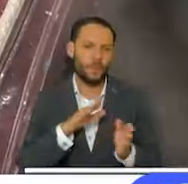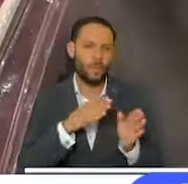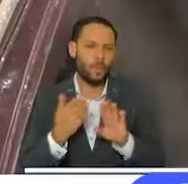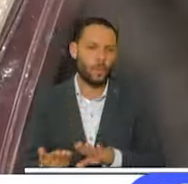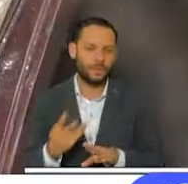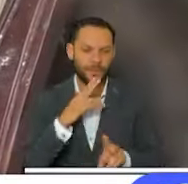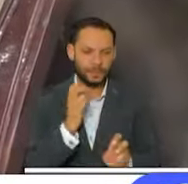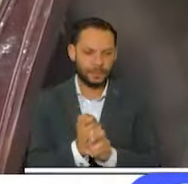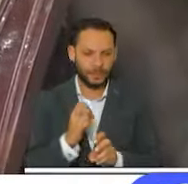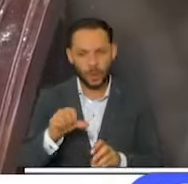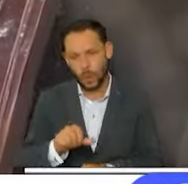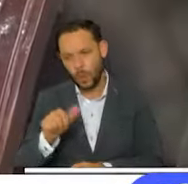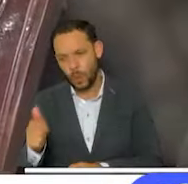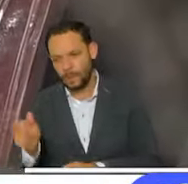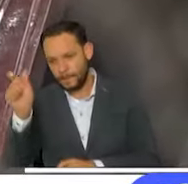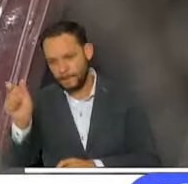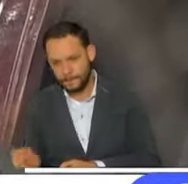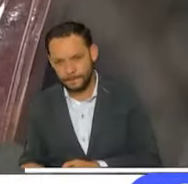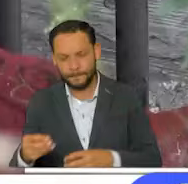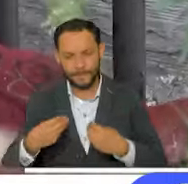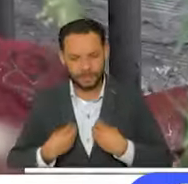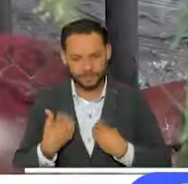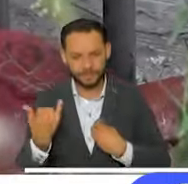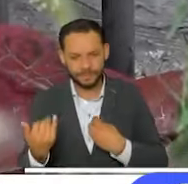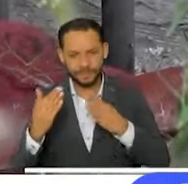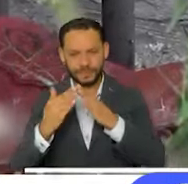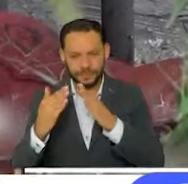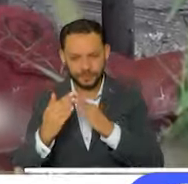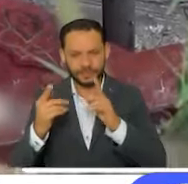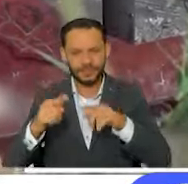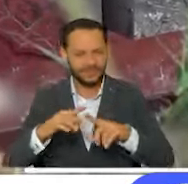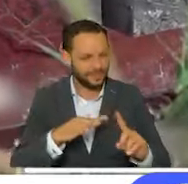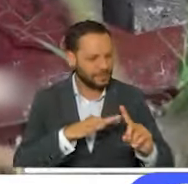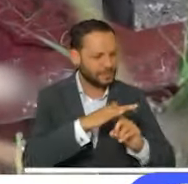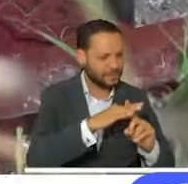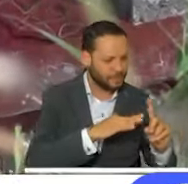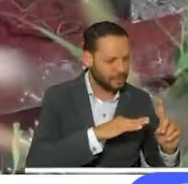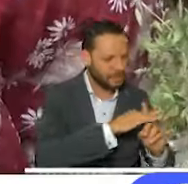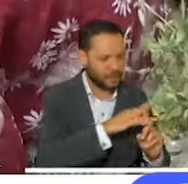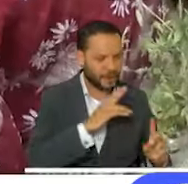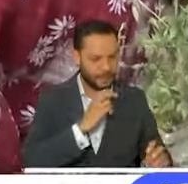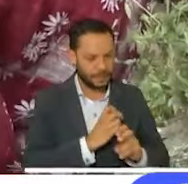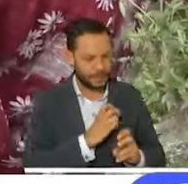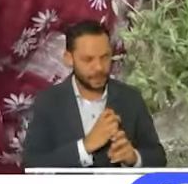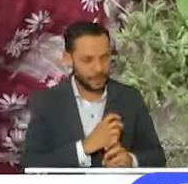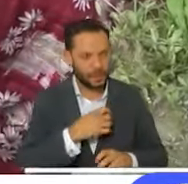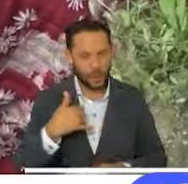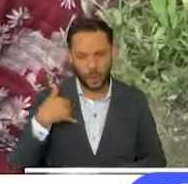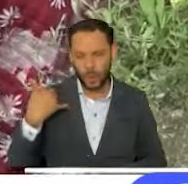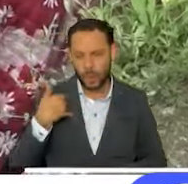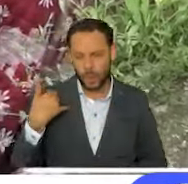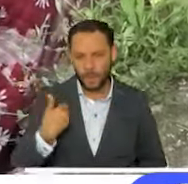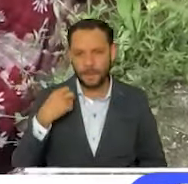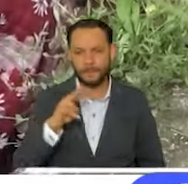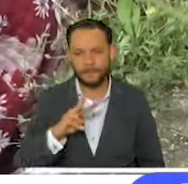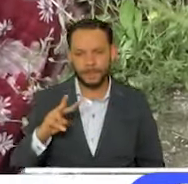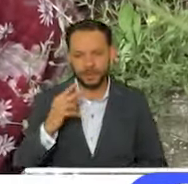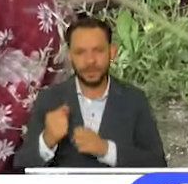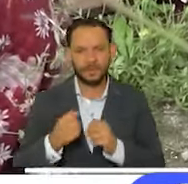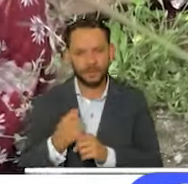el sitio otras personas que habitan en uno de los inmuebles destruidos resultaron afectadas dos de ellos ing gravedad y un joven de 22 años sufrió colapso de sus vidas